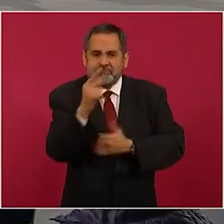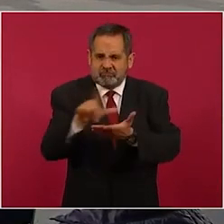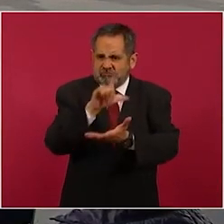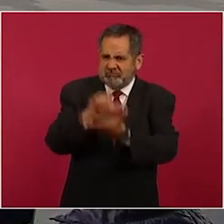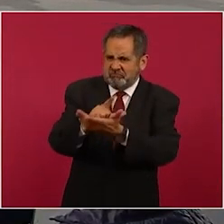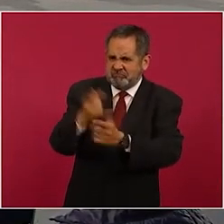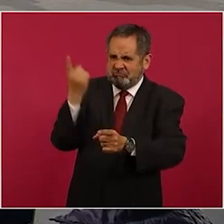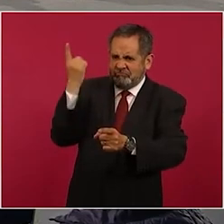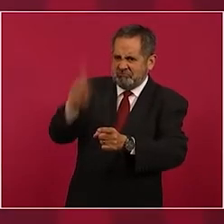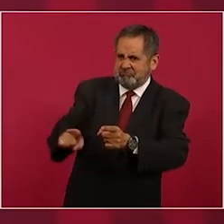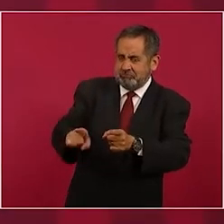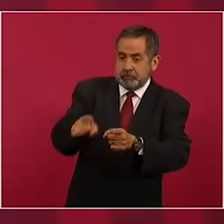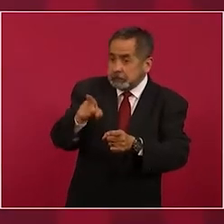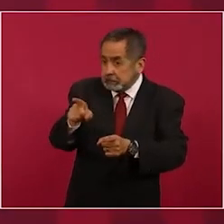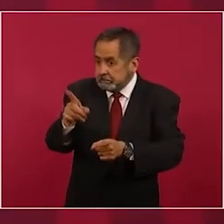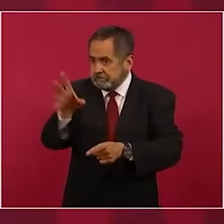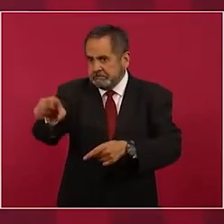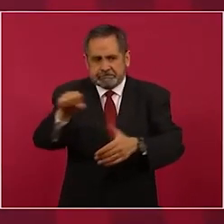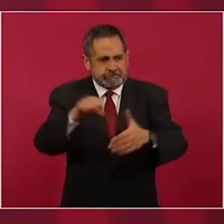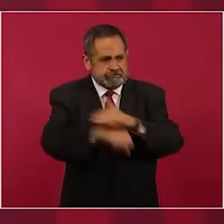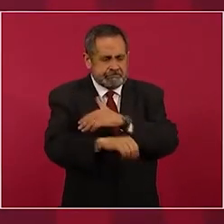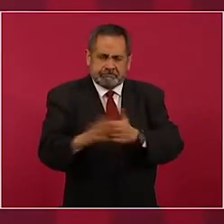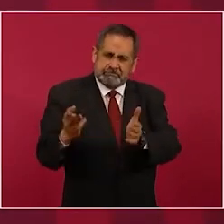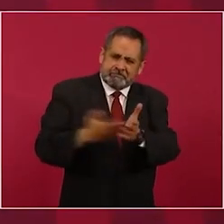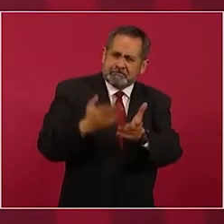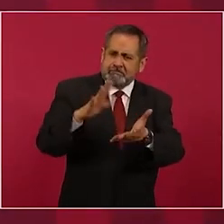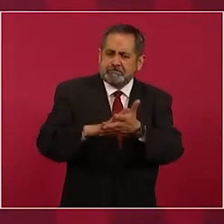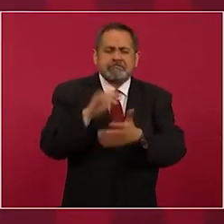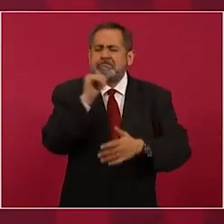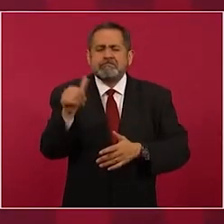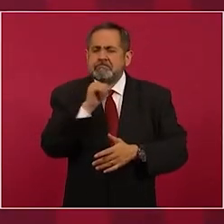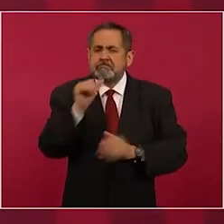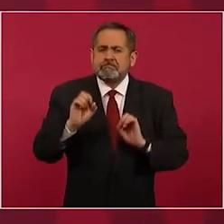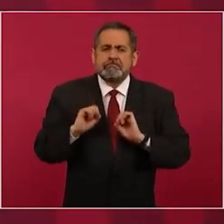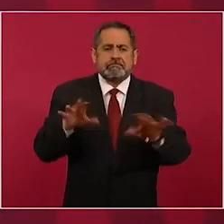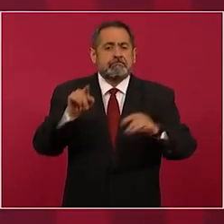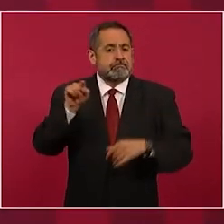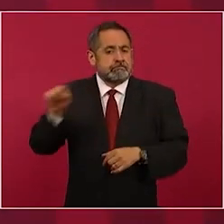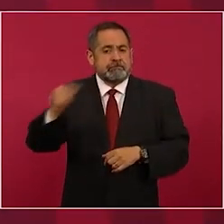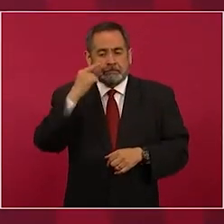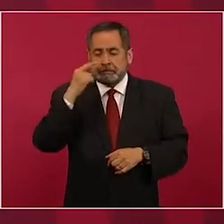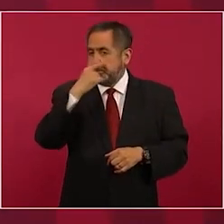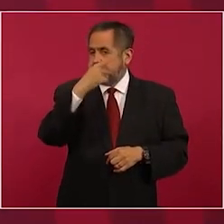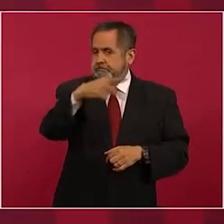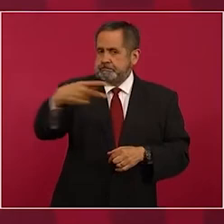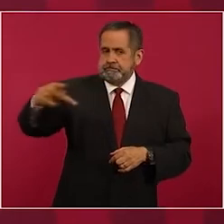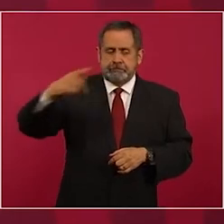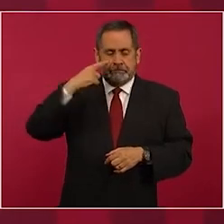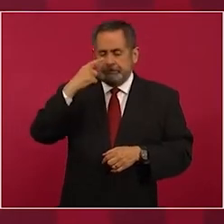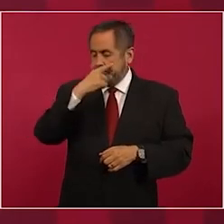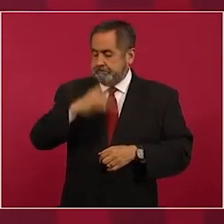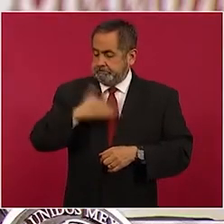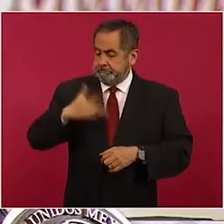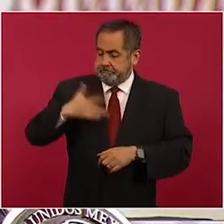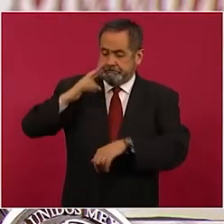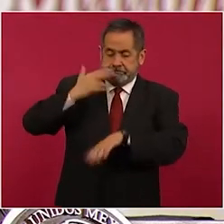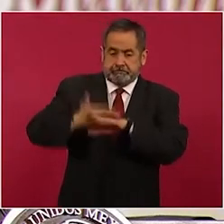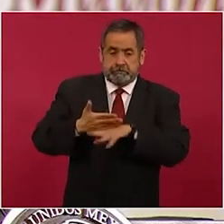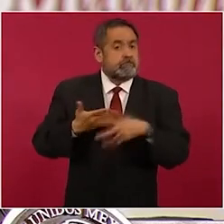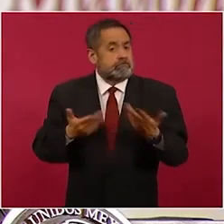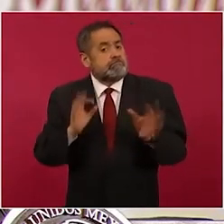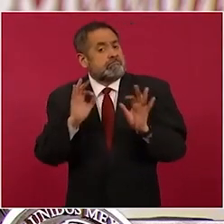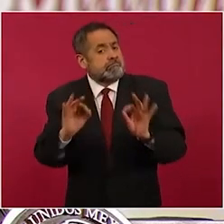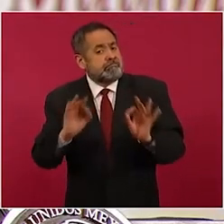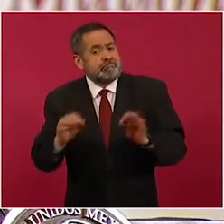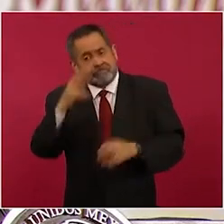volverlo jurídicamente obligatorio. Entonces, eso es muy importante, porque la razón por la que lo hicimos así es por